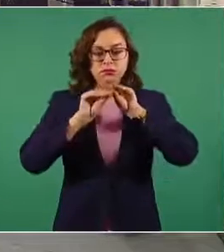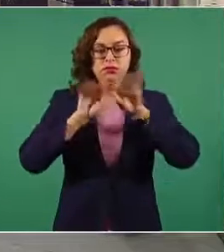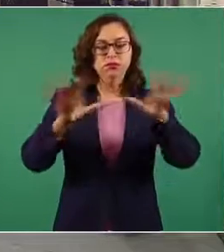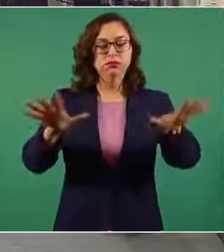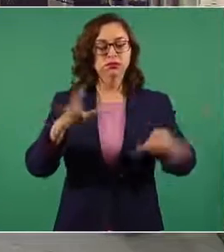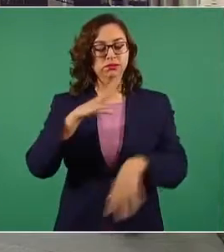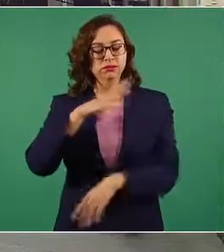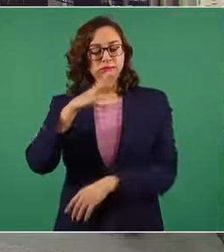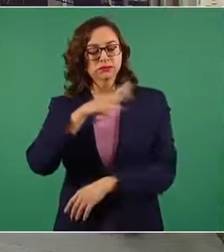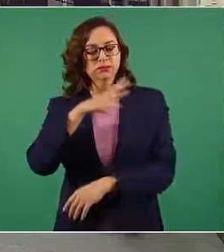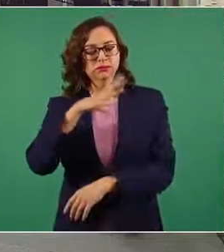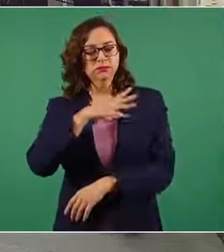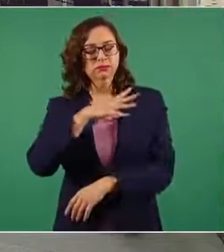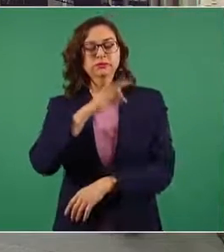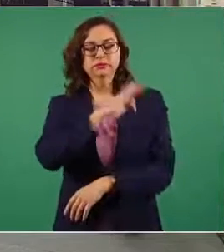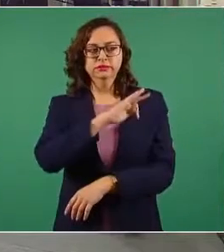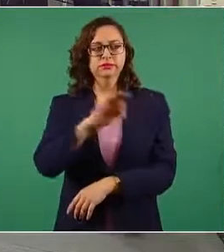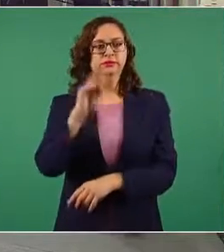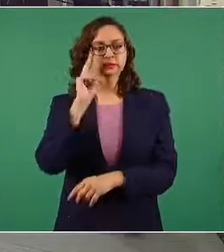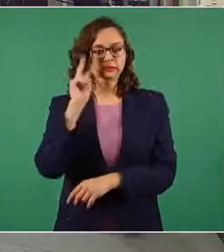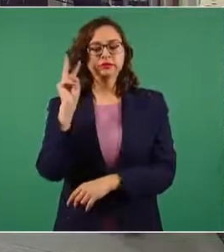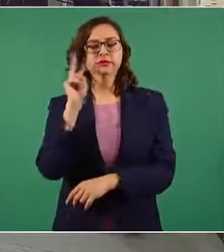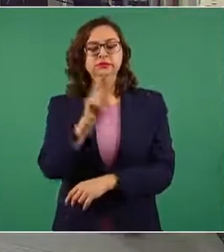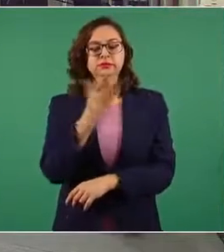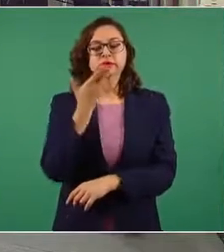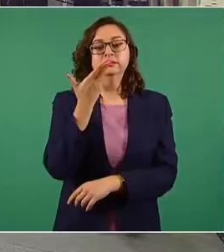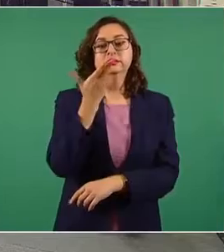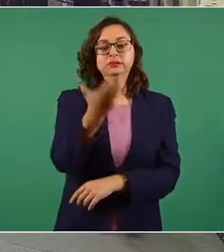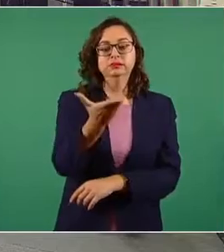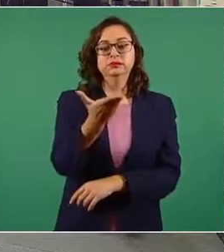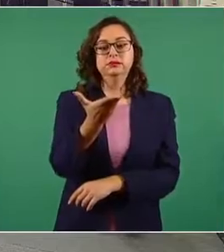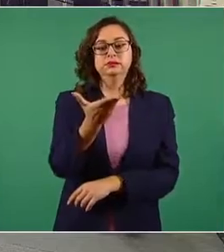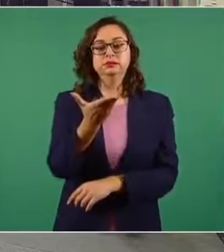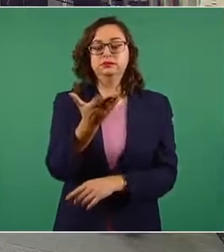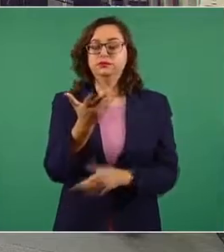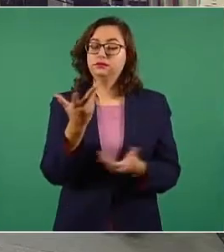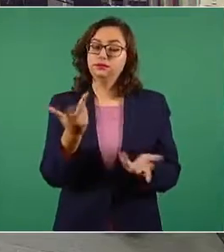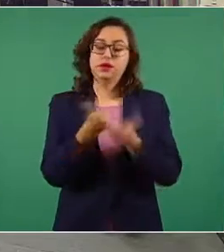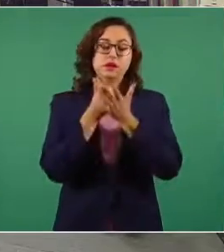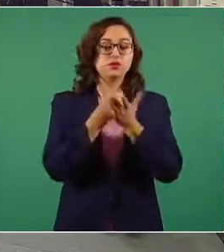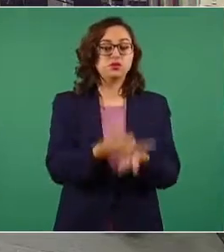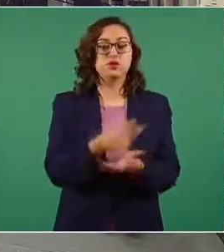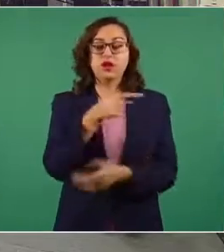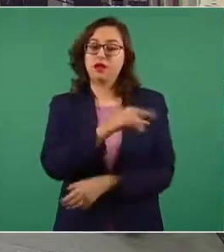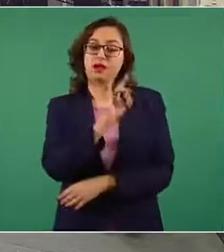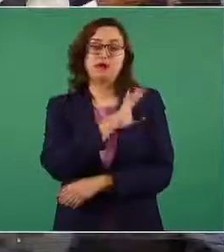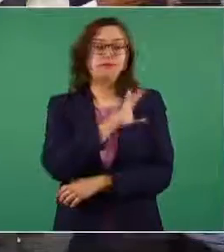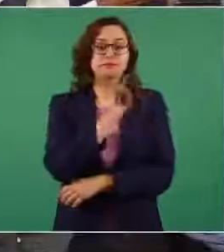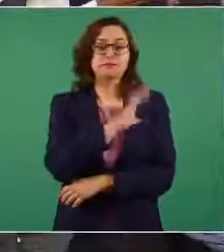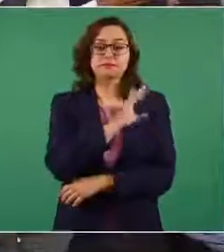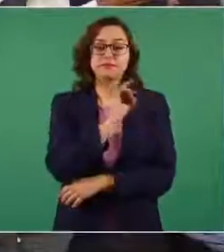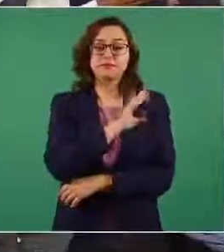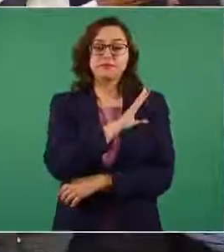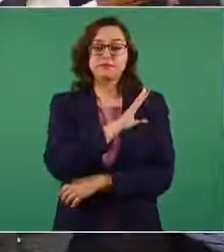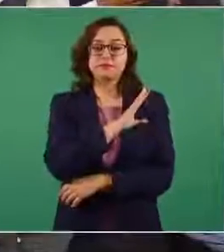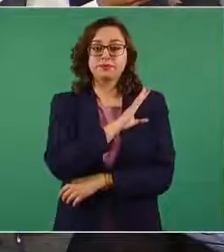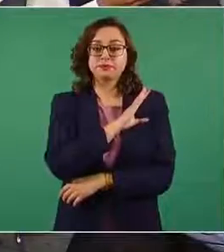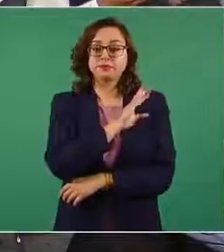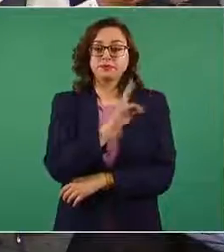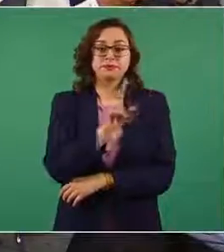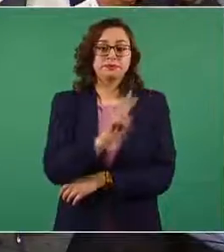ahí a la vista y bueno, pues pide, está desesperada, pide apoyo